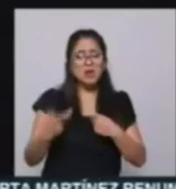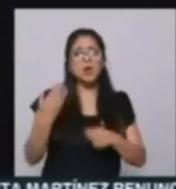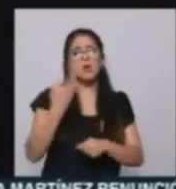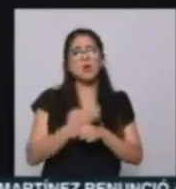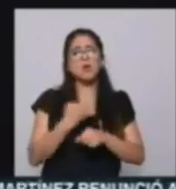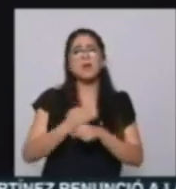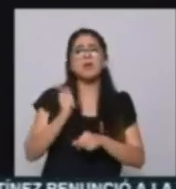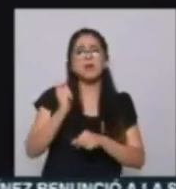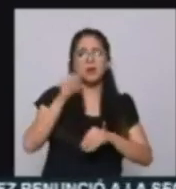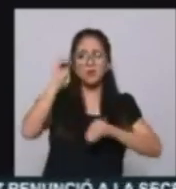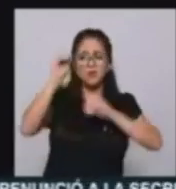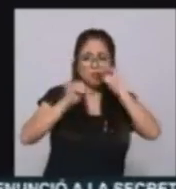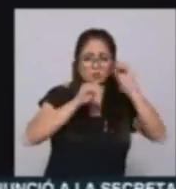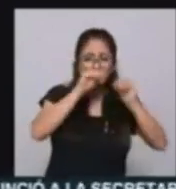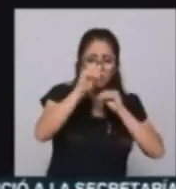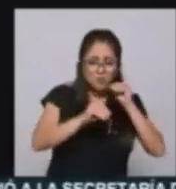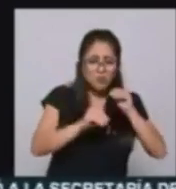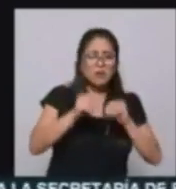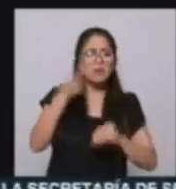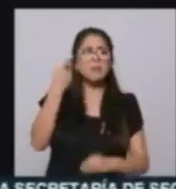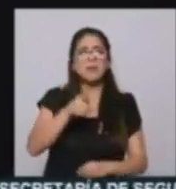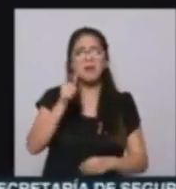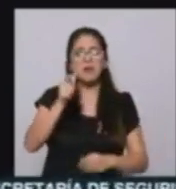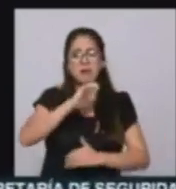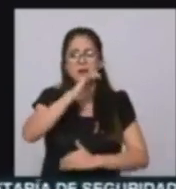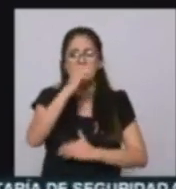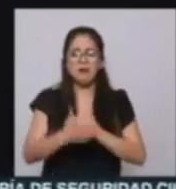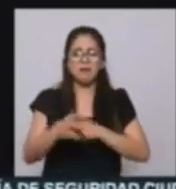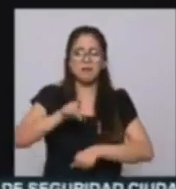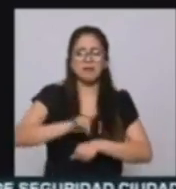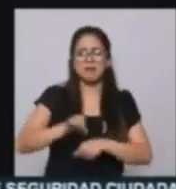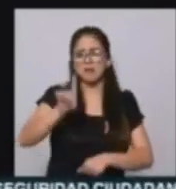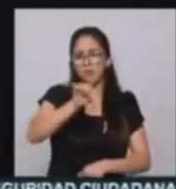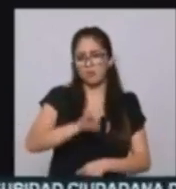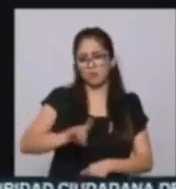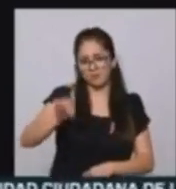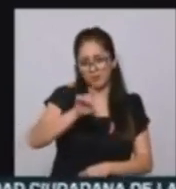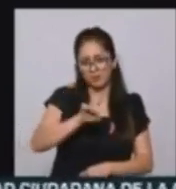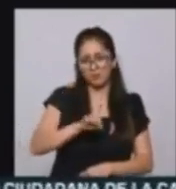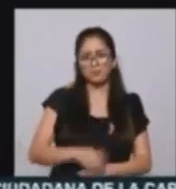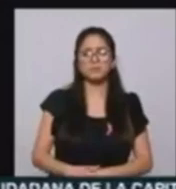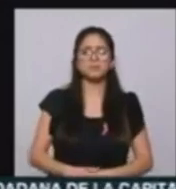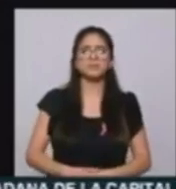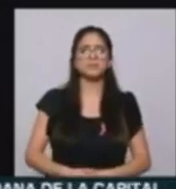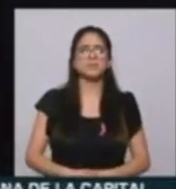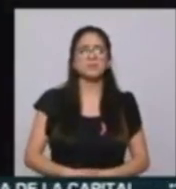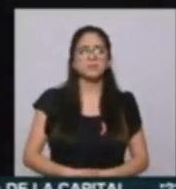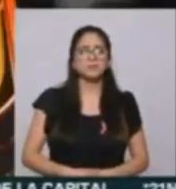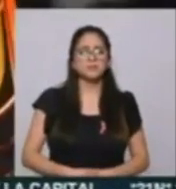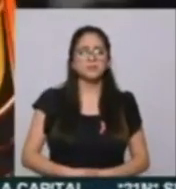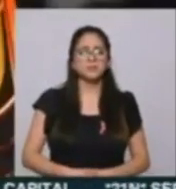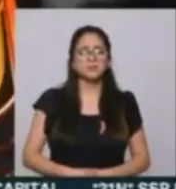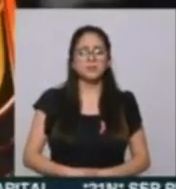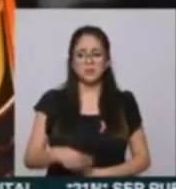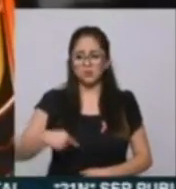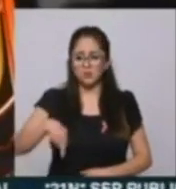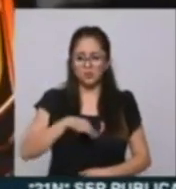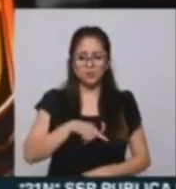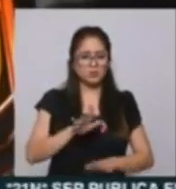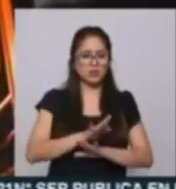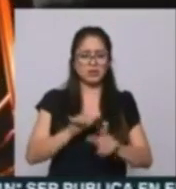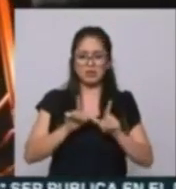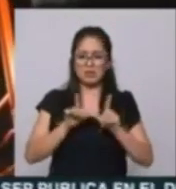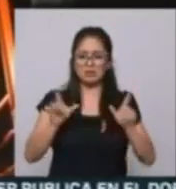de la decoración. Esto termina el domingo prácticamente, y ya estamos listos para